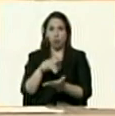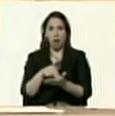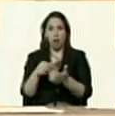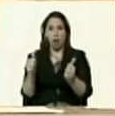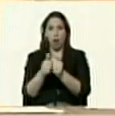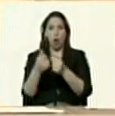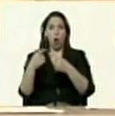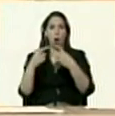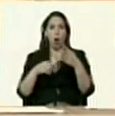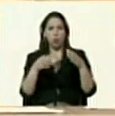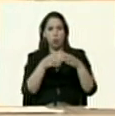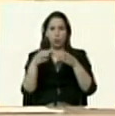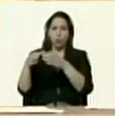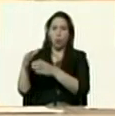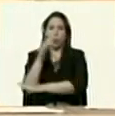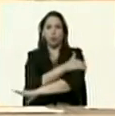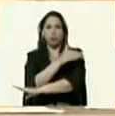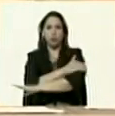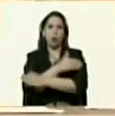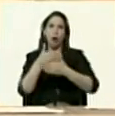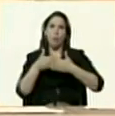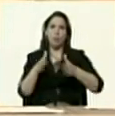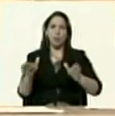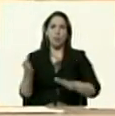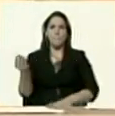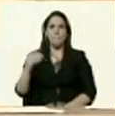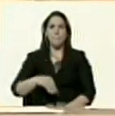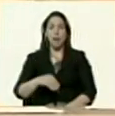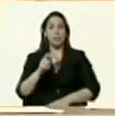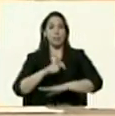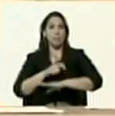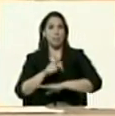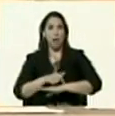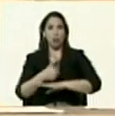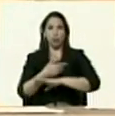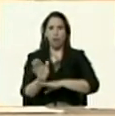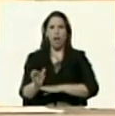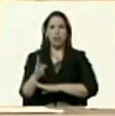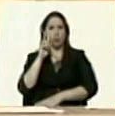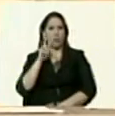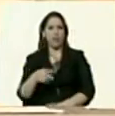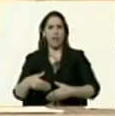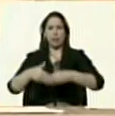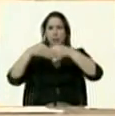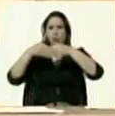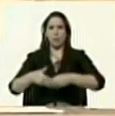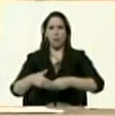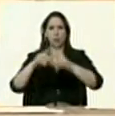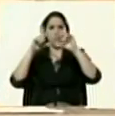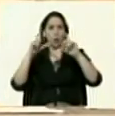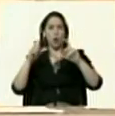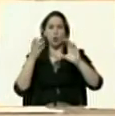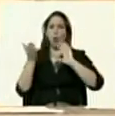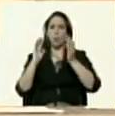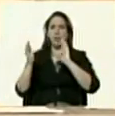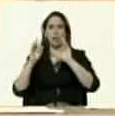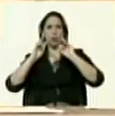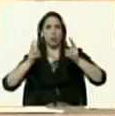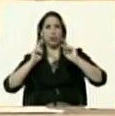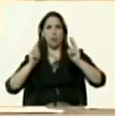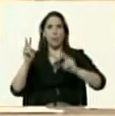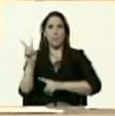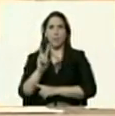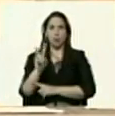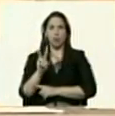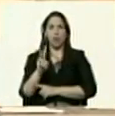otros sectores de la oposición se van a abrir. Y más temprano que tarde nos verán dándonos las manos en una foto, conversando los temas de Venezuela. Estoy seguro de